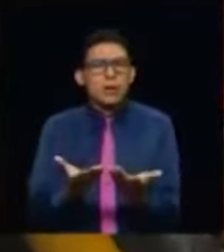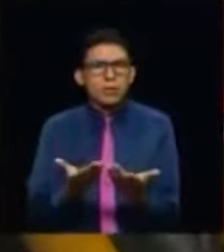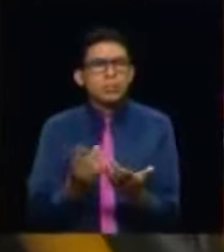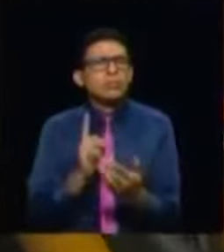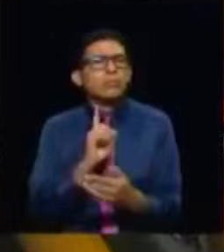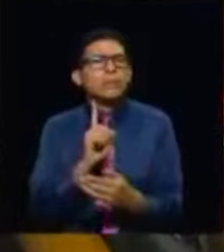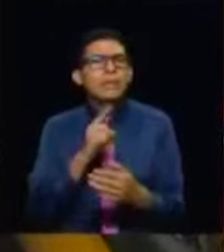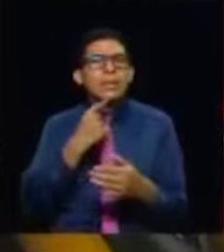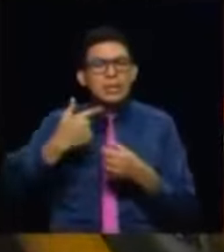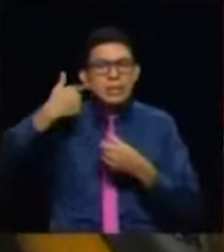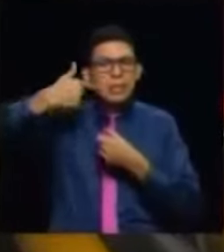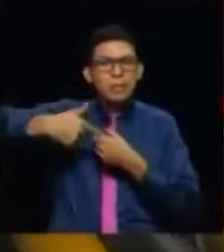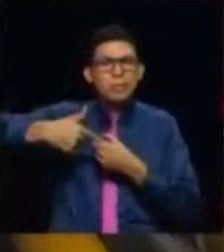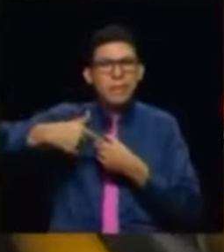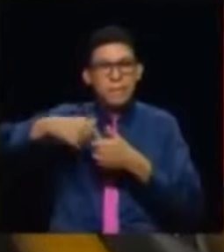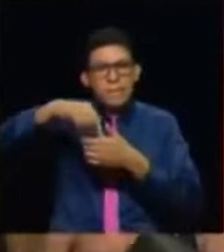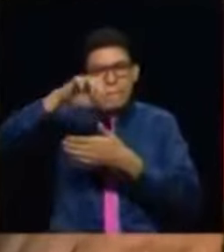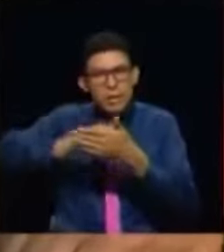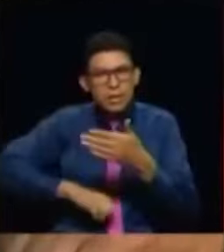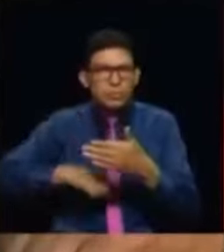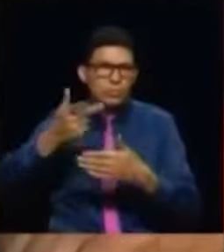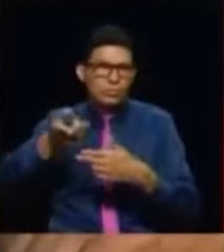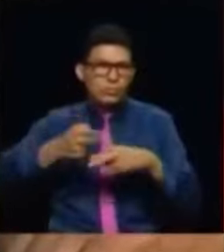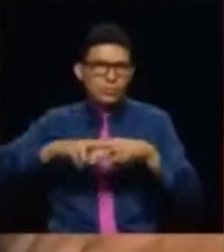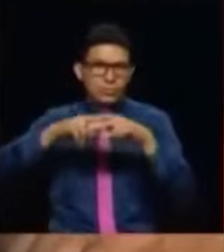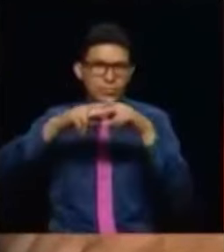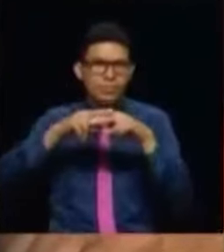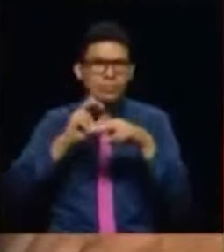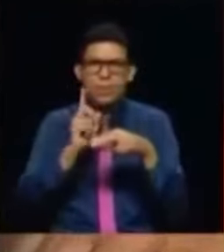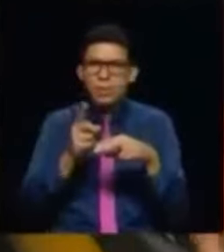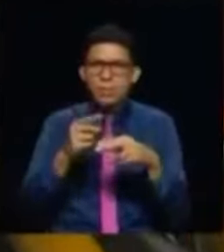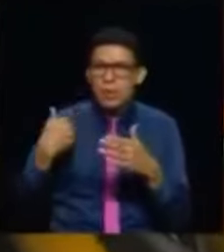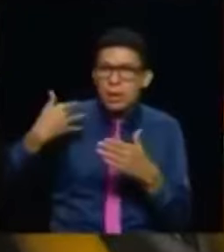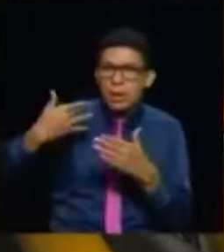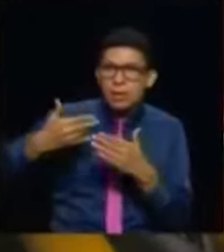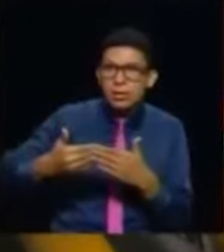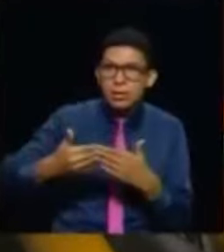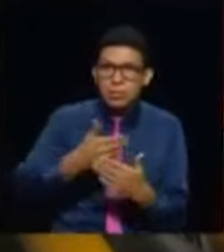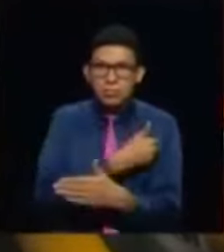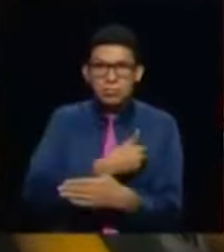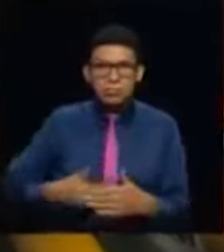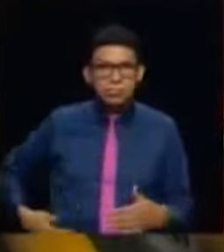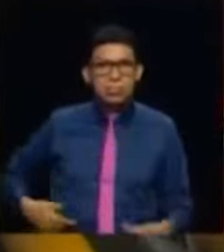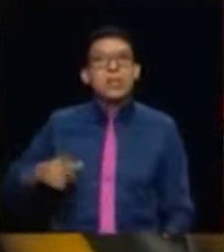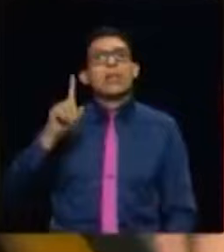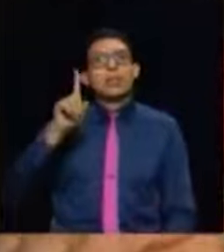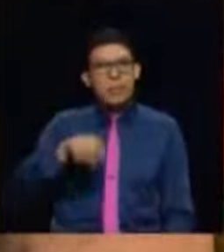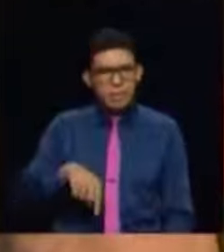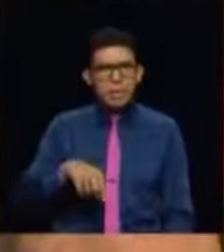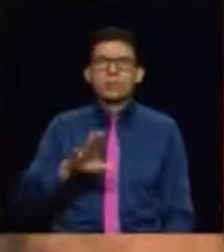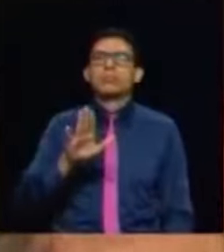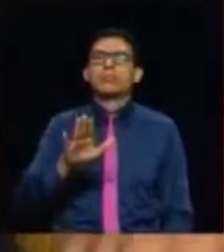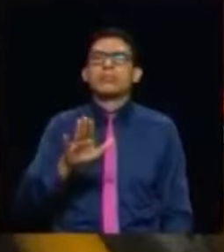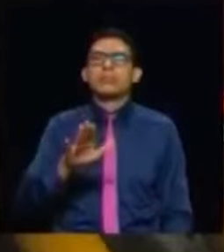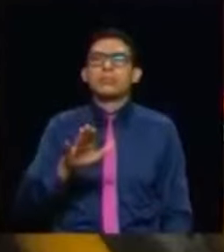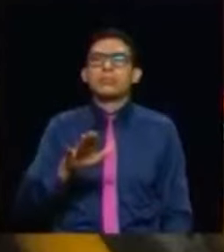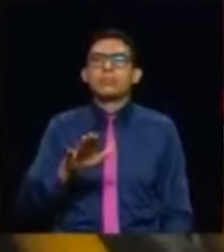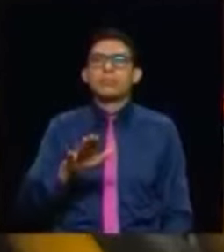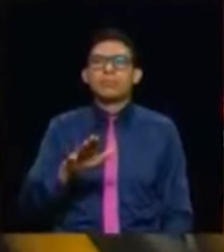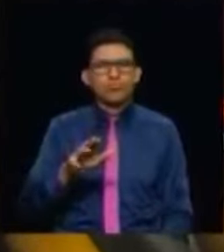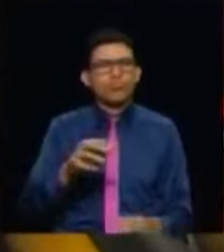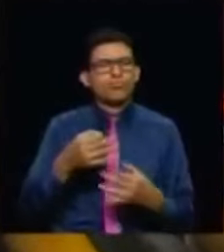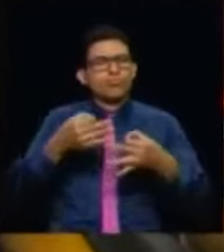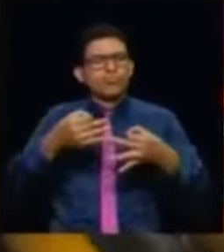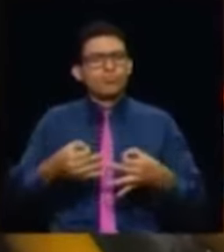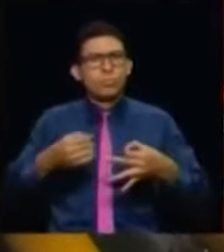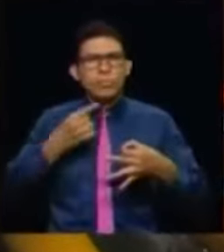una tarifa diferencial en las alzas de la gasolina, lo cual después como presidente también lo reafirmó